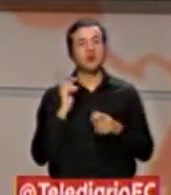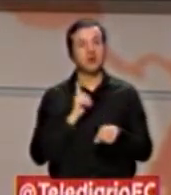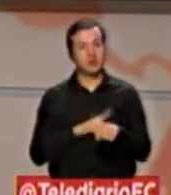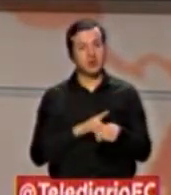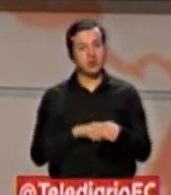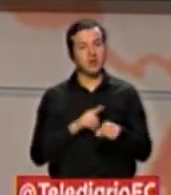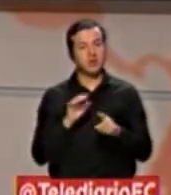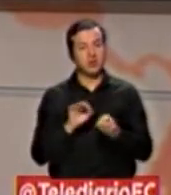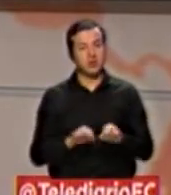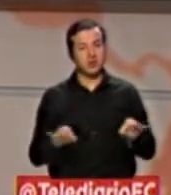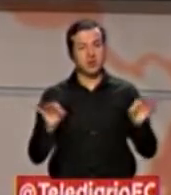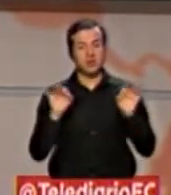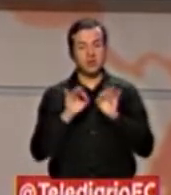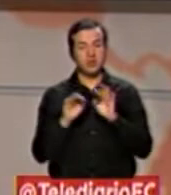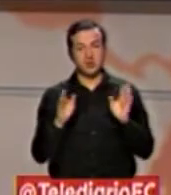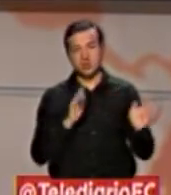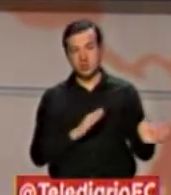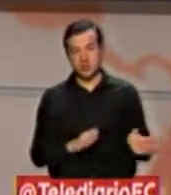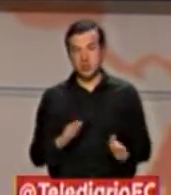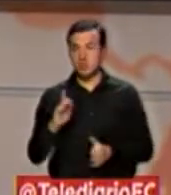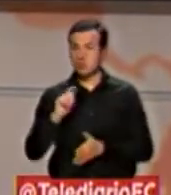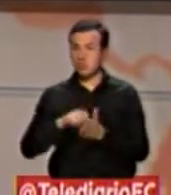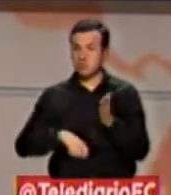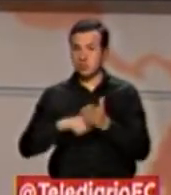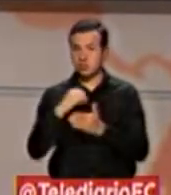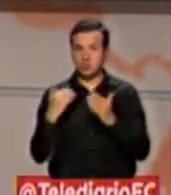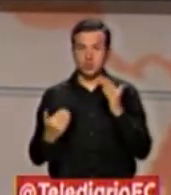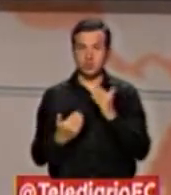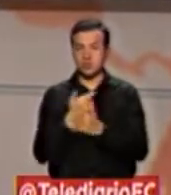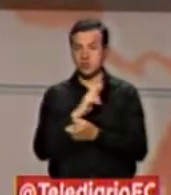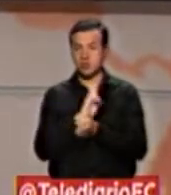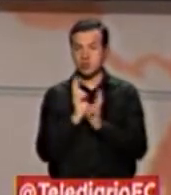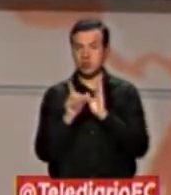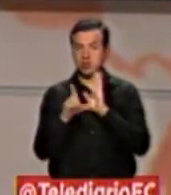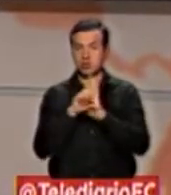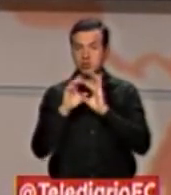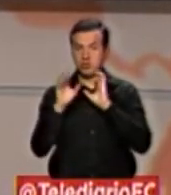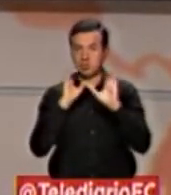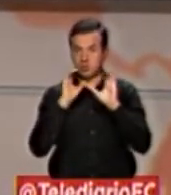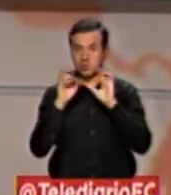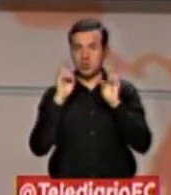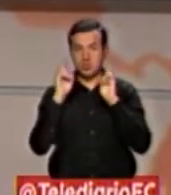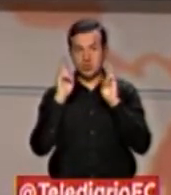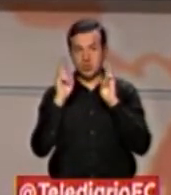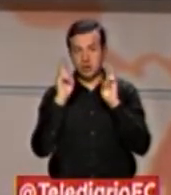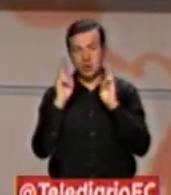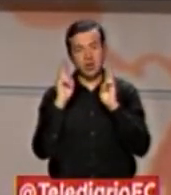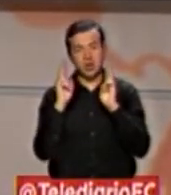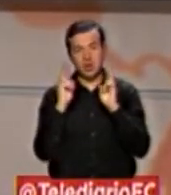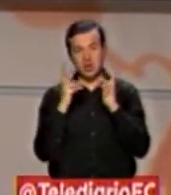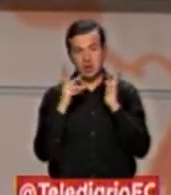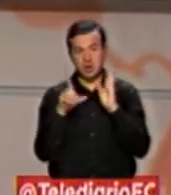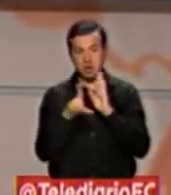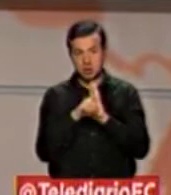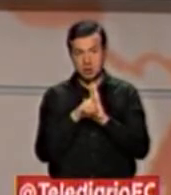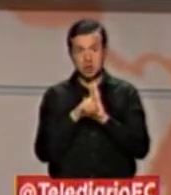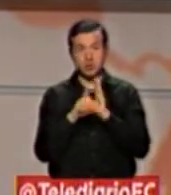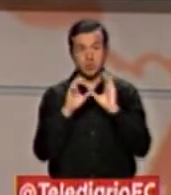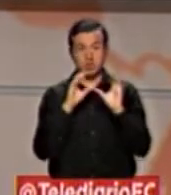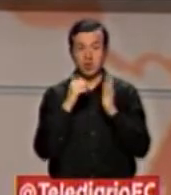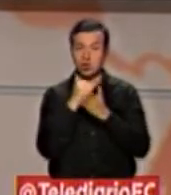a propósito de que vamos a aprobar las nuevas reformas a la ley de comunicación. Ojalá esto sea un vehículo, un puente